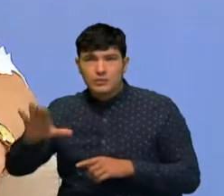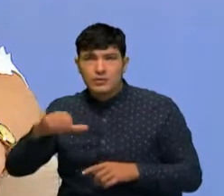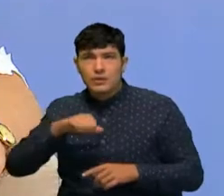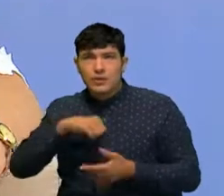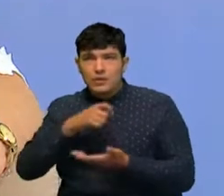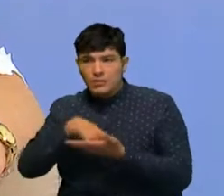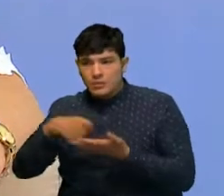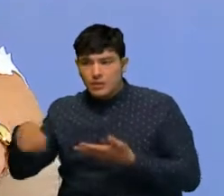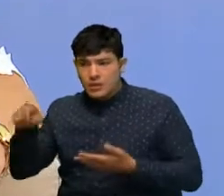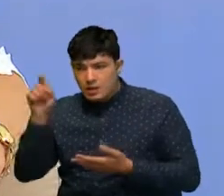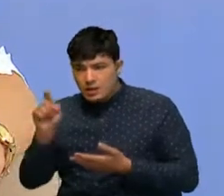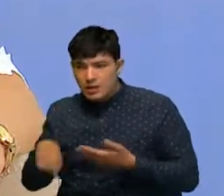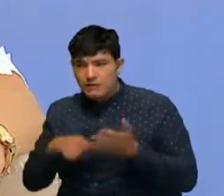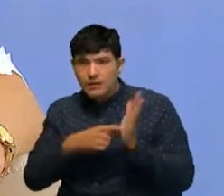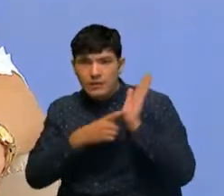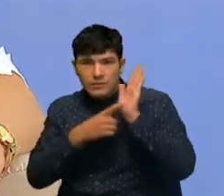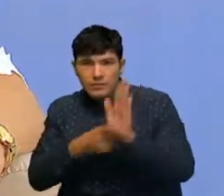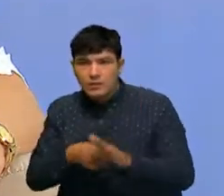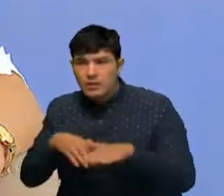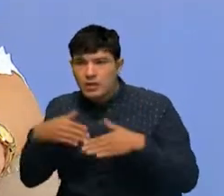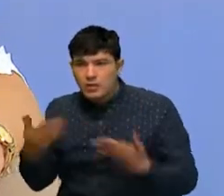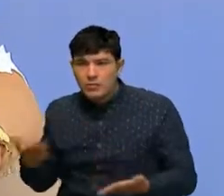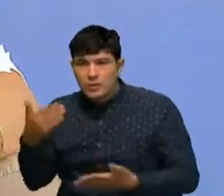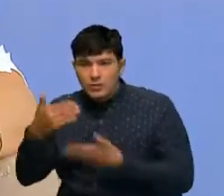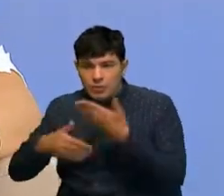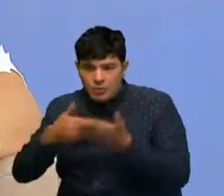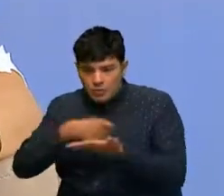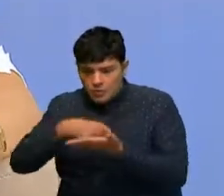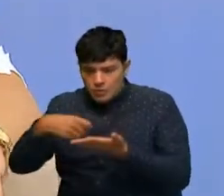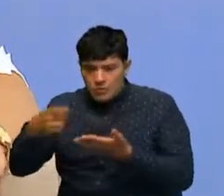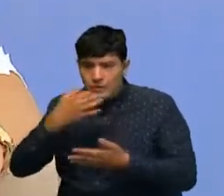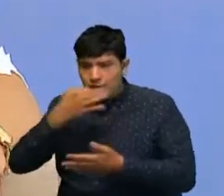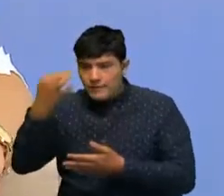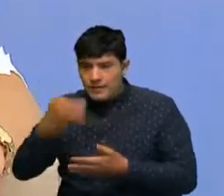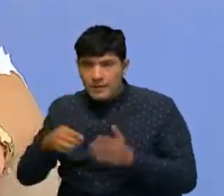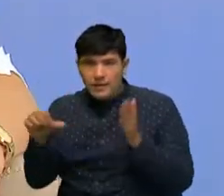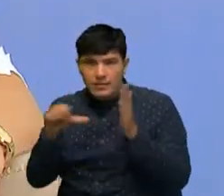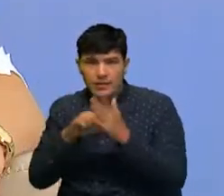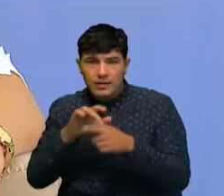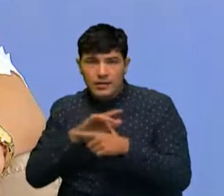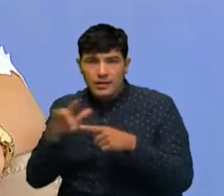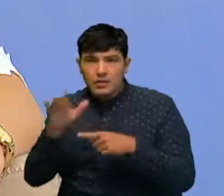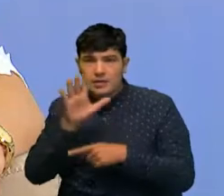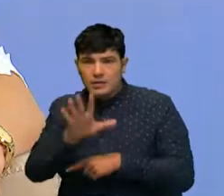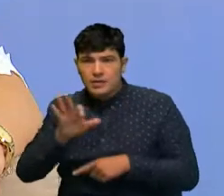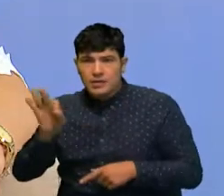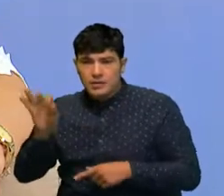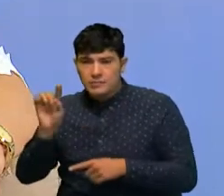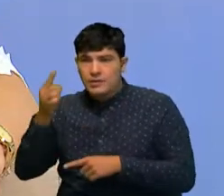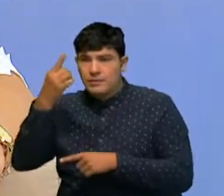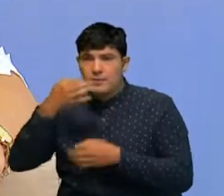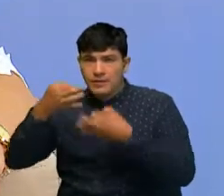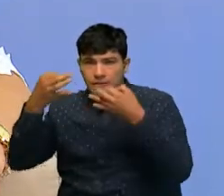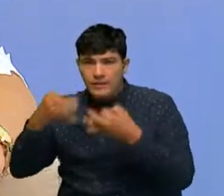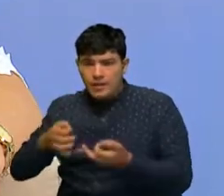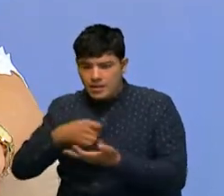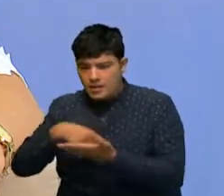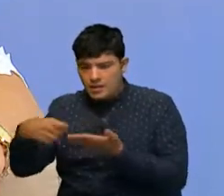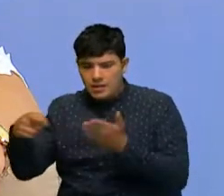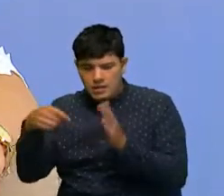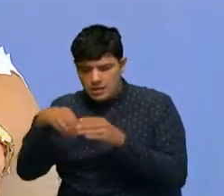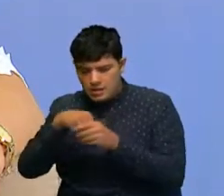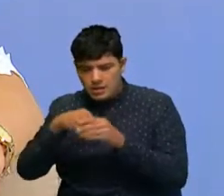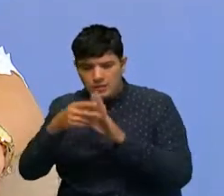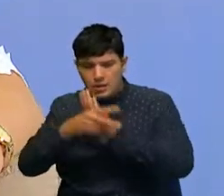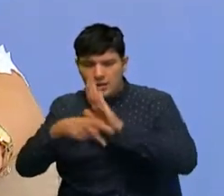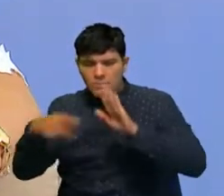que hacerlo y demostrarlo a través de un contrato realidad en aplicación al artículo 53 de primacía de la realidad de la Constitución